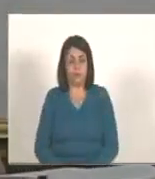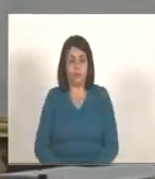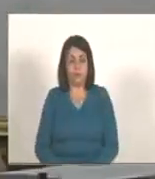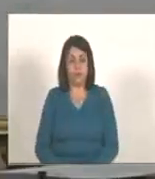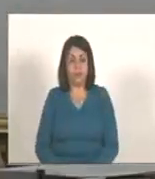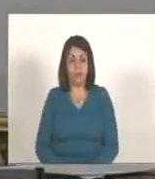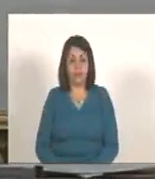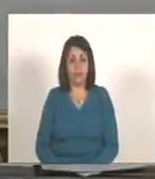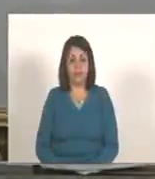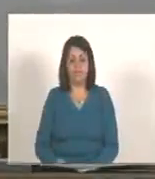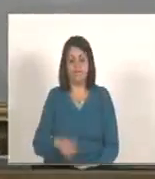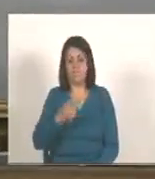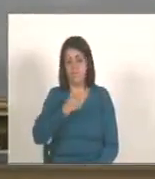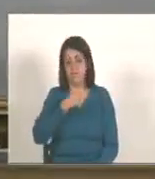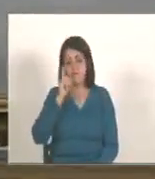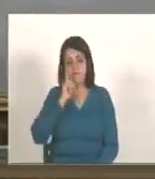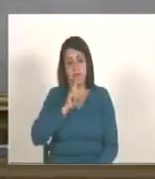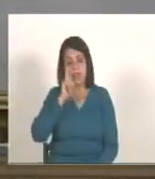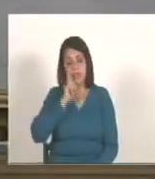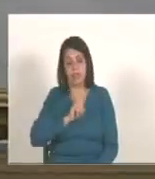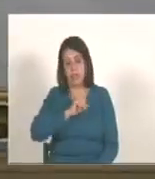están cubiertos de infamia.